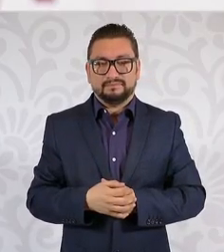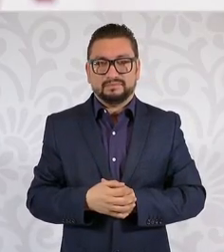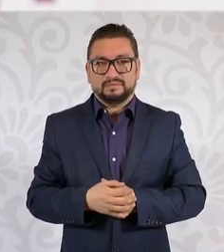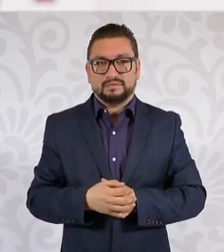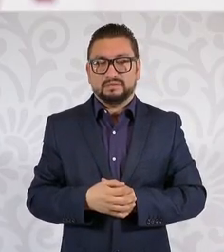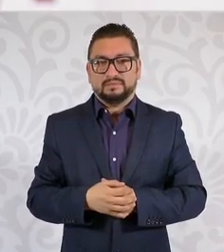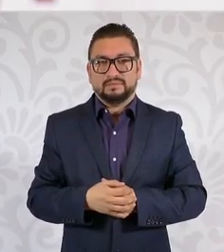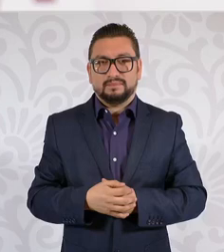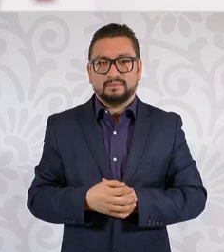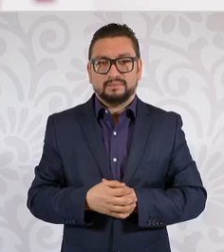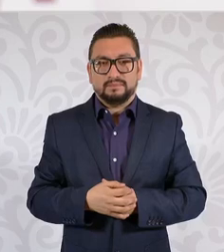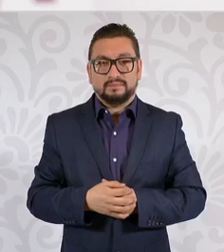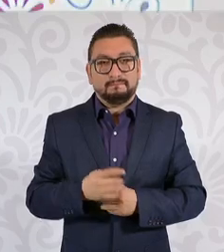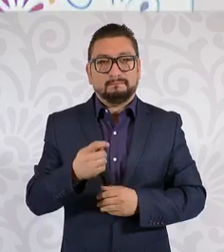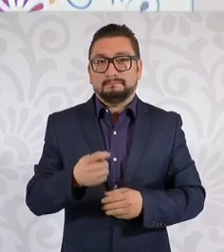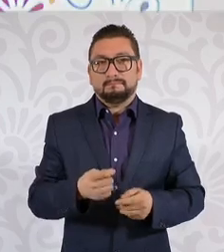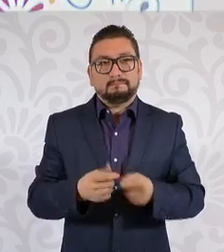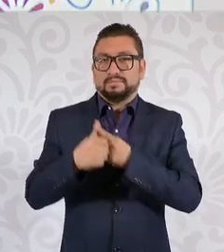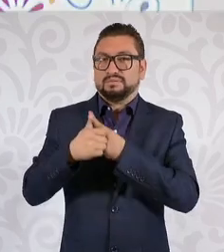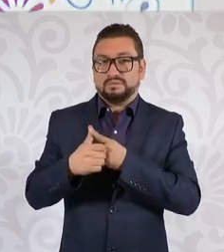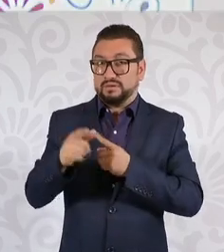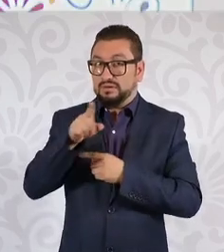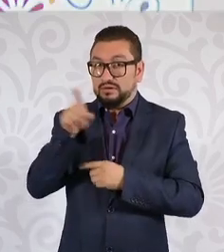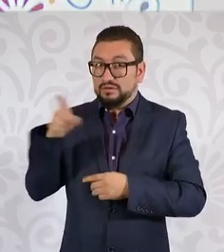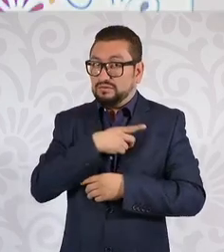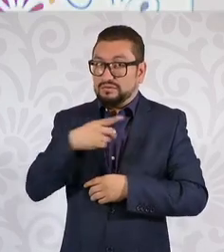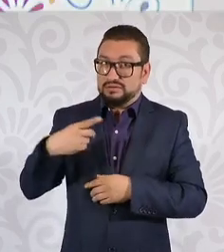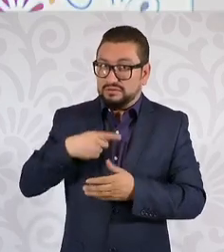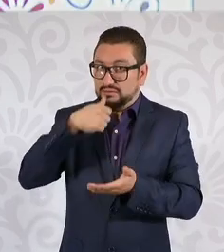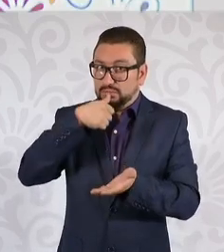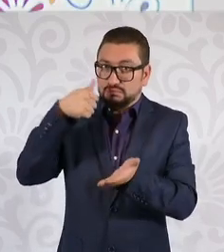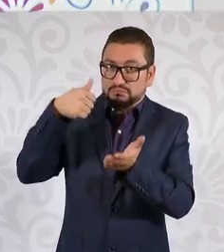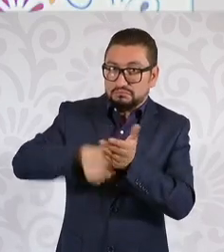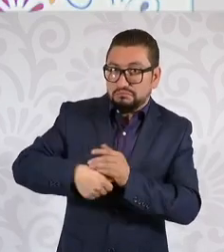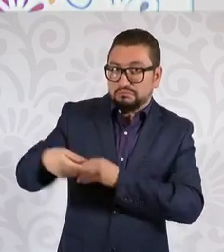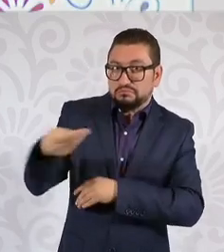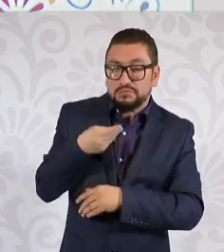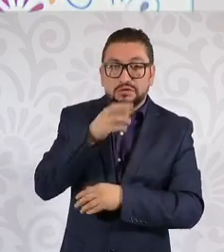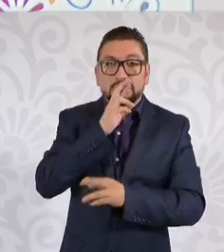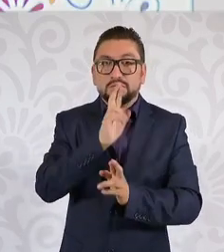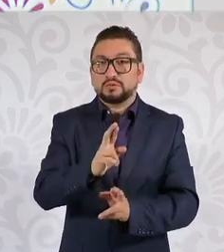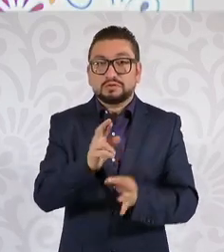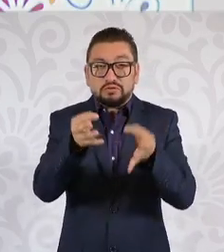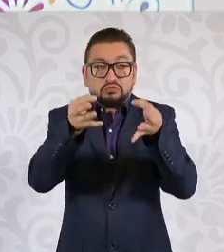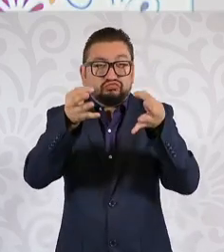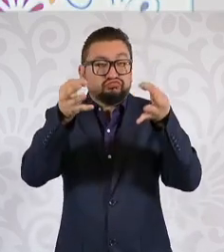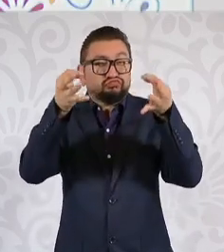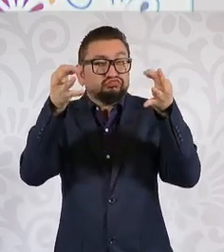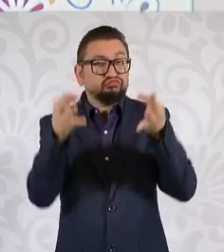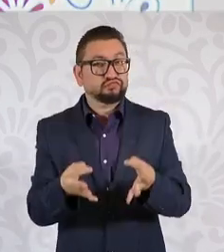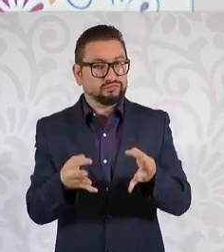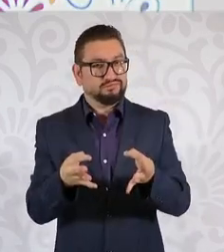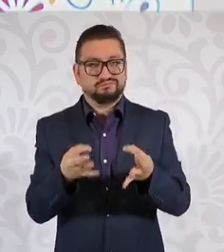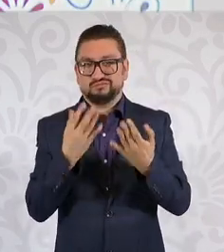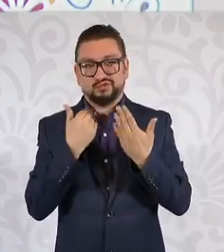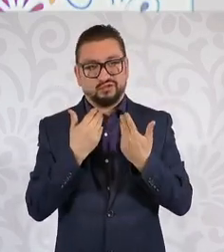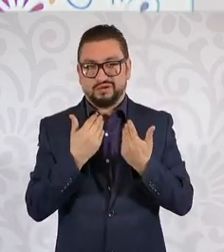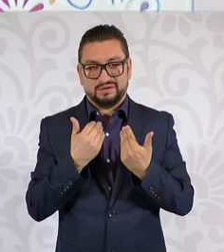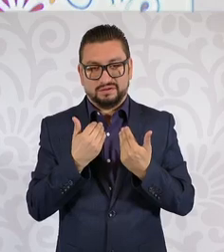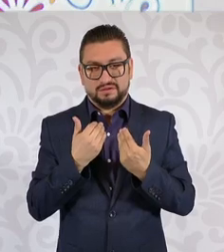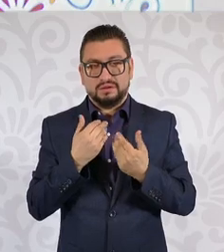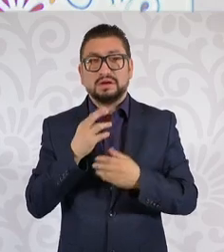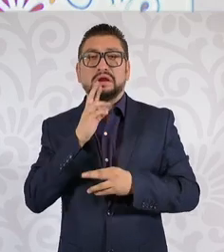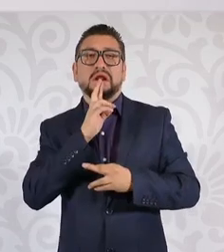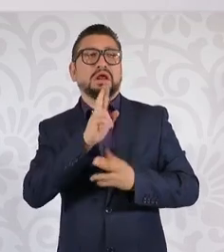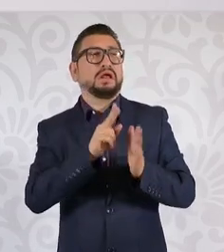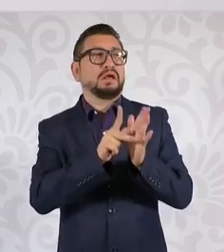tienen que decir. Una carta, porque hasta ahora no hay respuesta formal. Hay respuesta